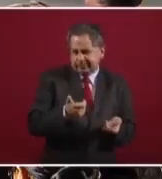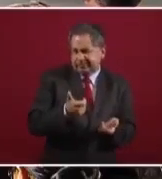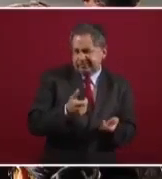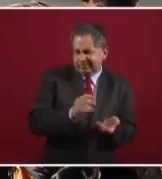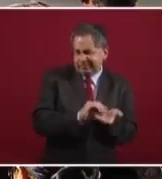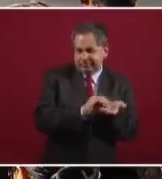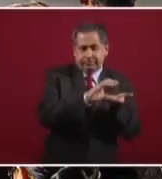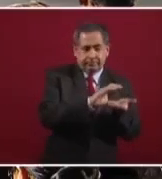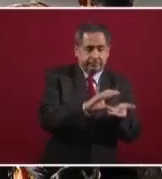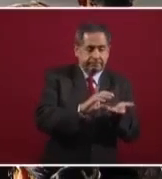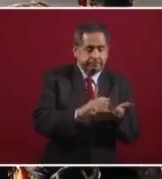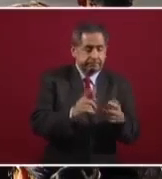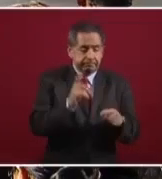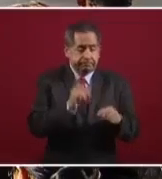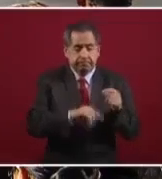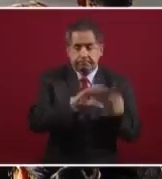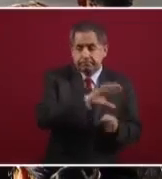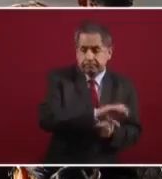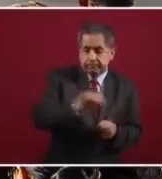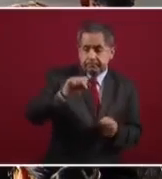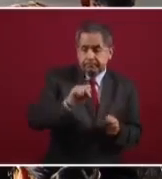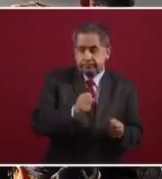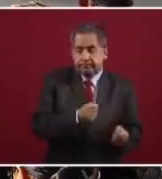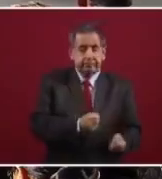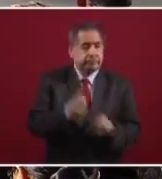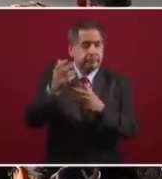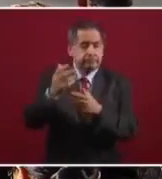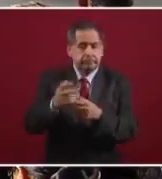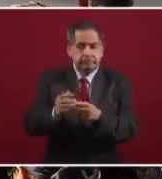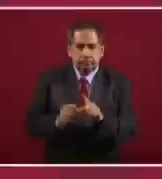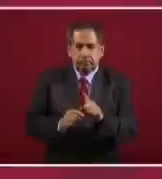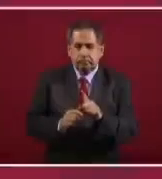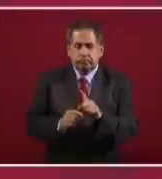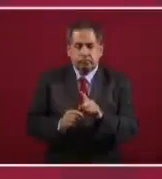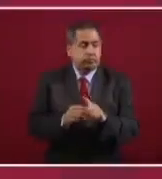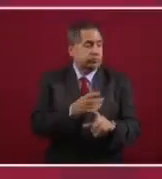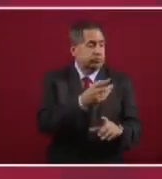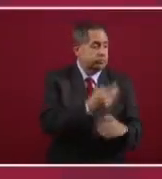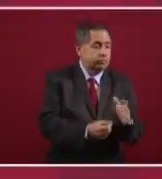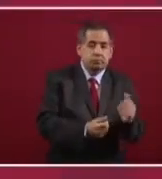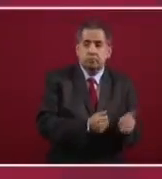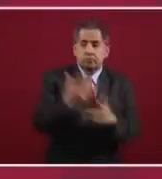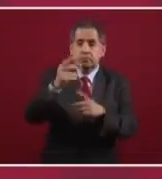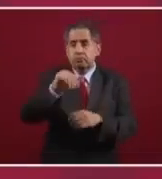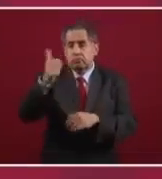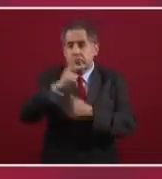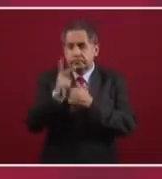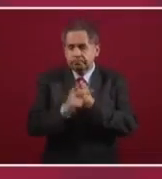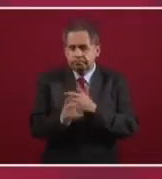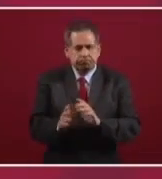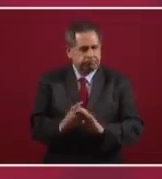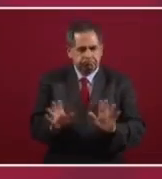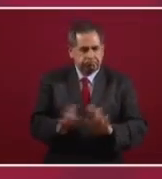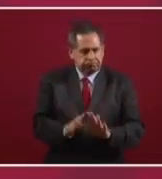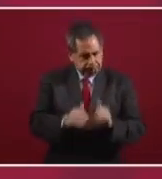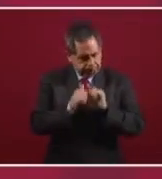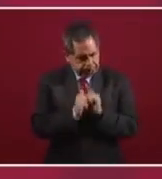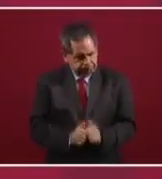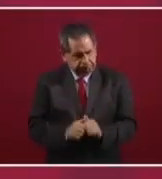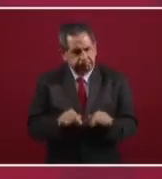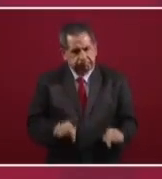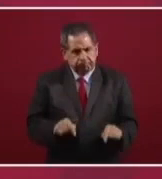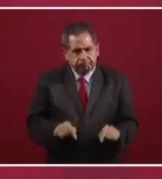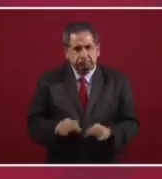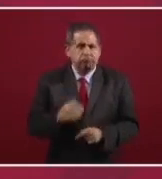signifiquen estos bienes, no se fugue de México, que no se vaya de México.